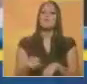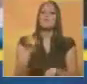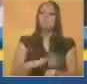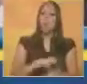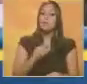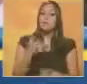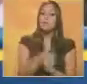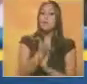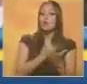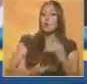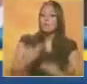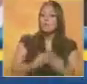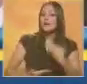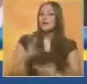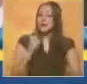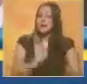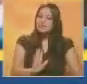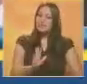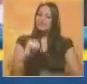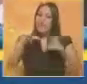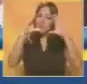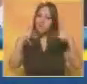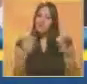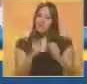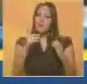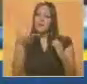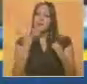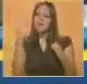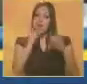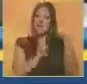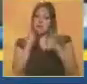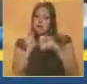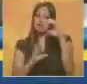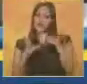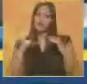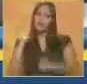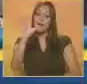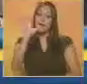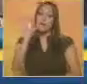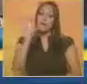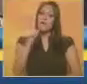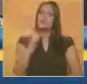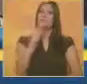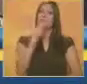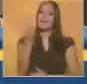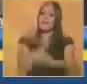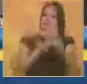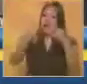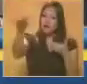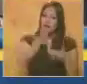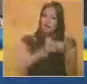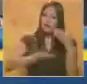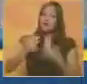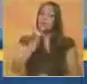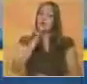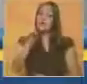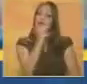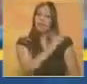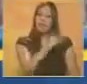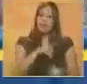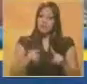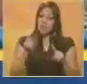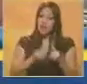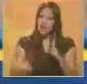condiciones de comercialización de este tipo de prótesis mejorar las inspecciones en todos los países y favorecer los intercambios de información entre las